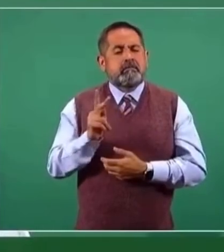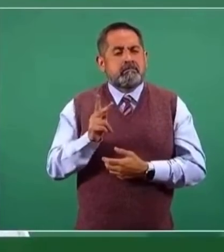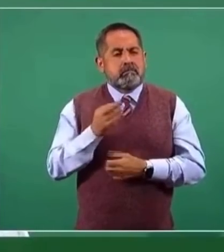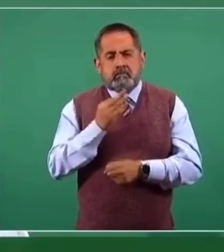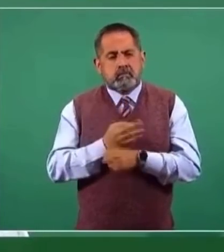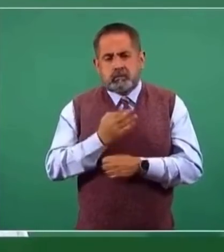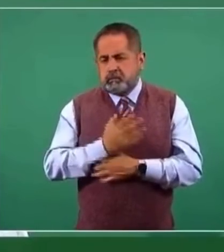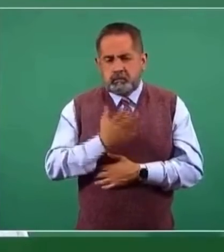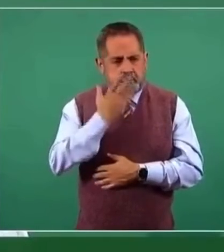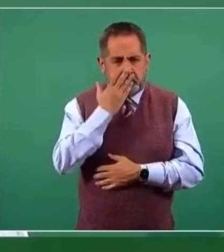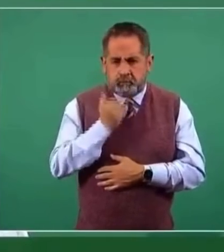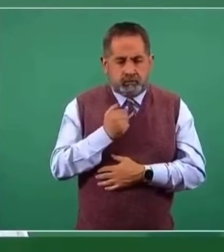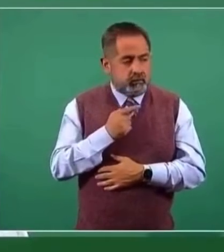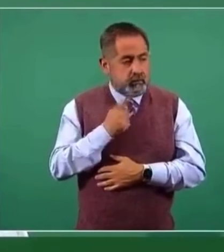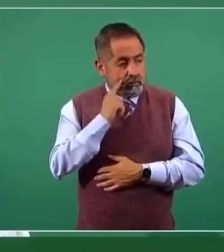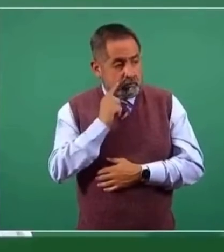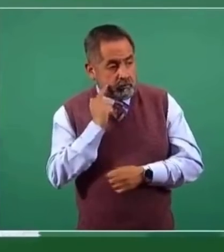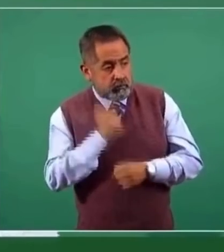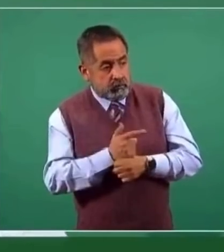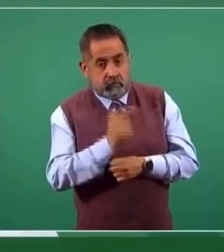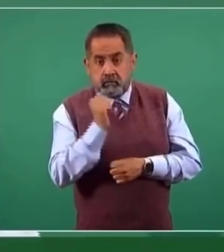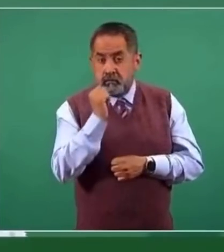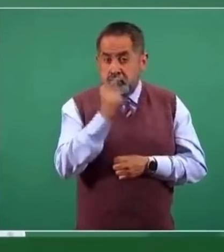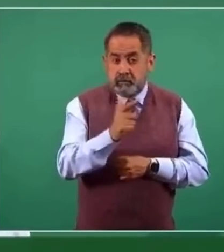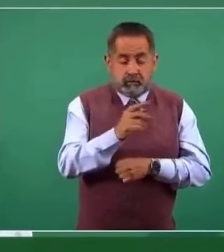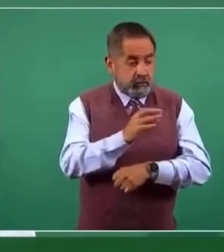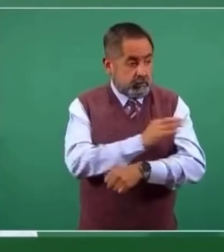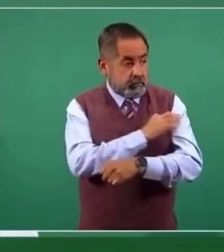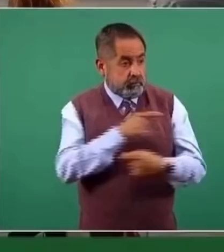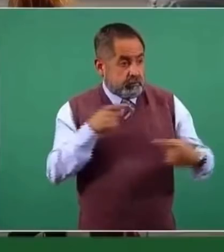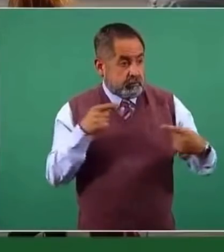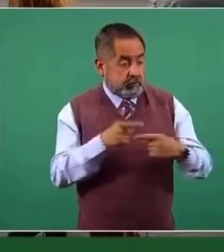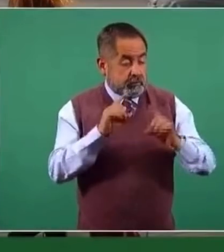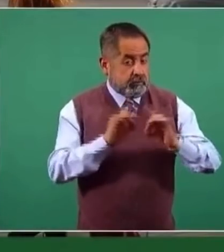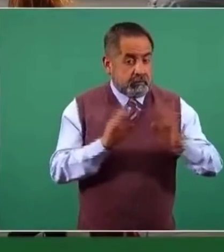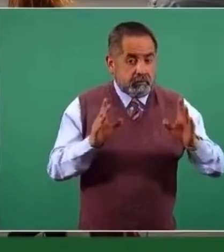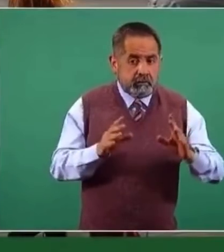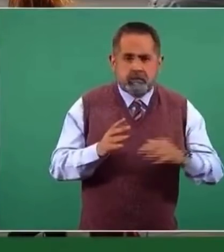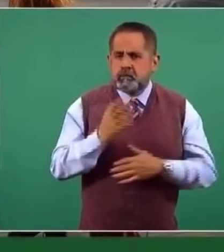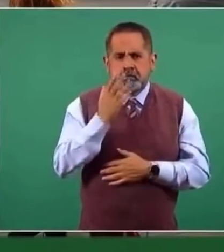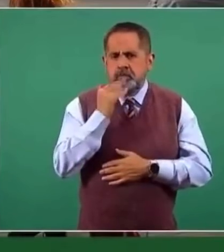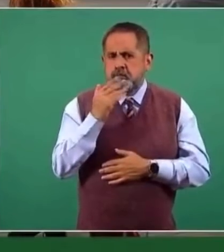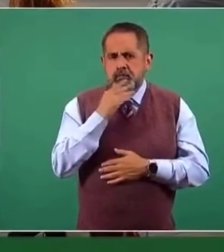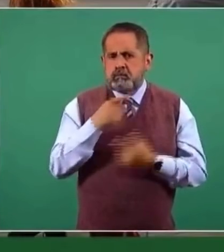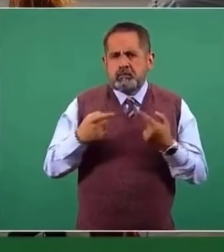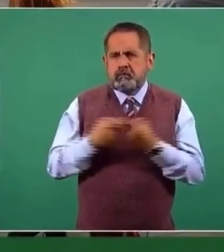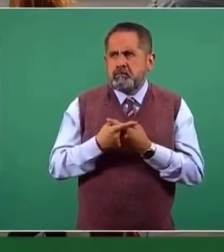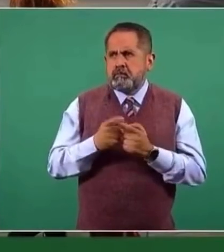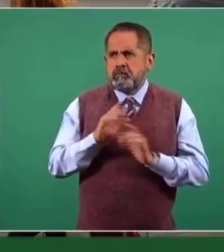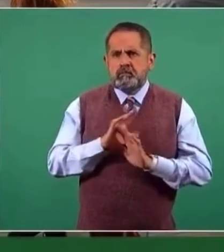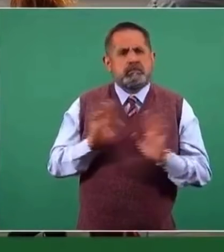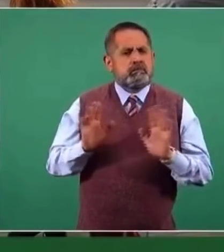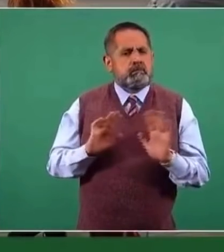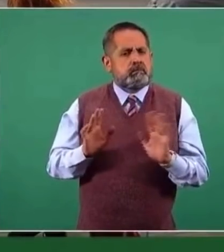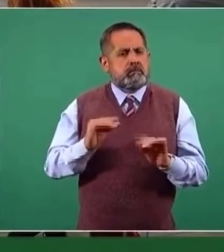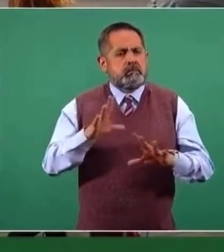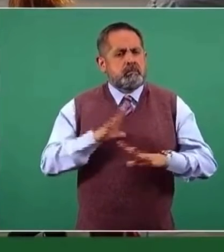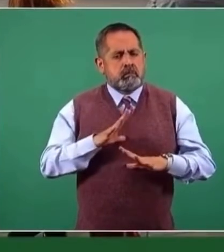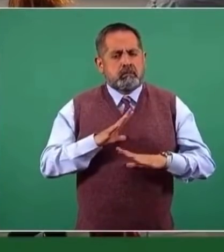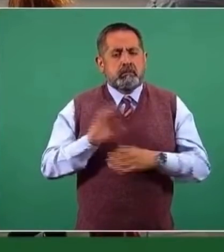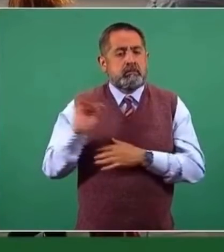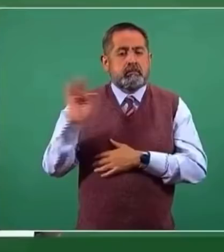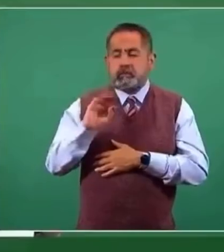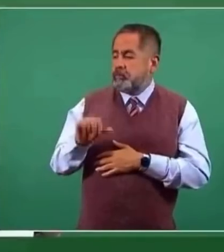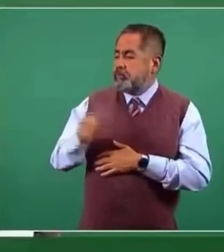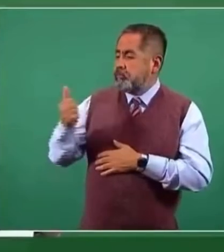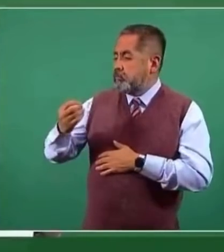identificado ni está evidenciado que estas reacciones estén cruzadas con algunas de las vacunas, es decir, por tener el antecedente de